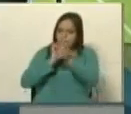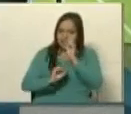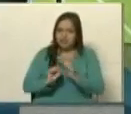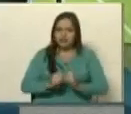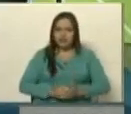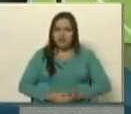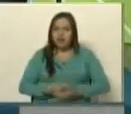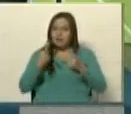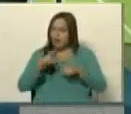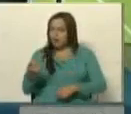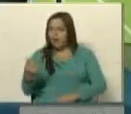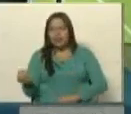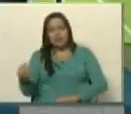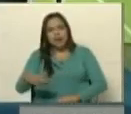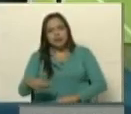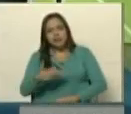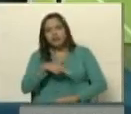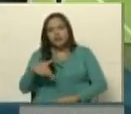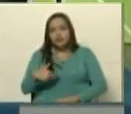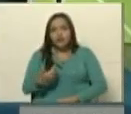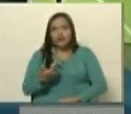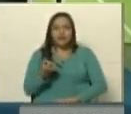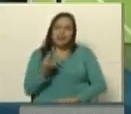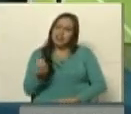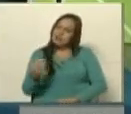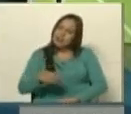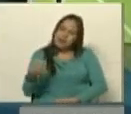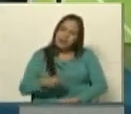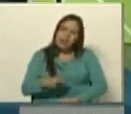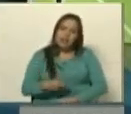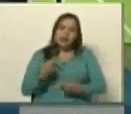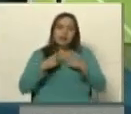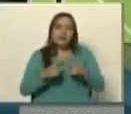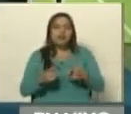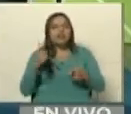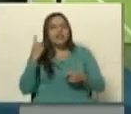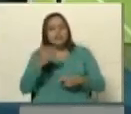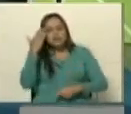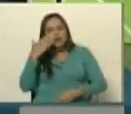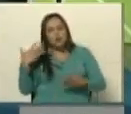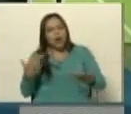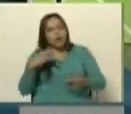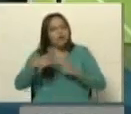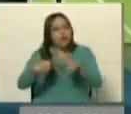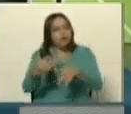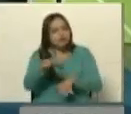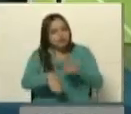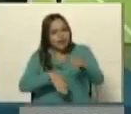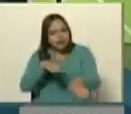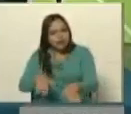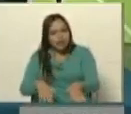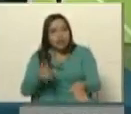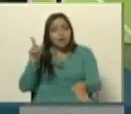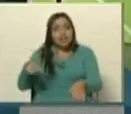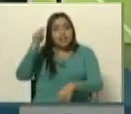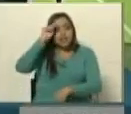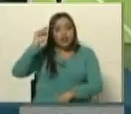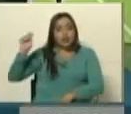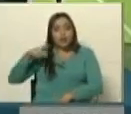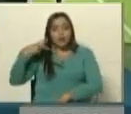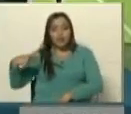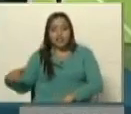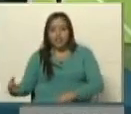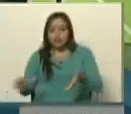todavía y creo que ahí todos nos estamos conspirando un poco de cuáles son los próximos pasos. O sea, inclusive cuál es nuestra propia teoría política de la